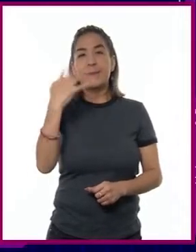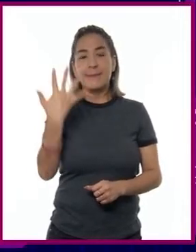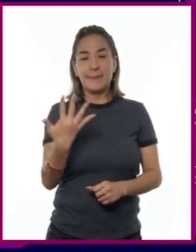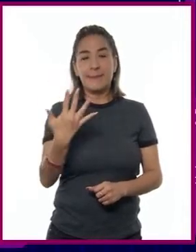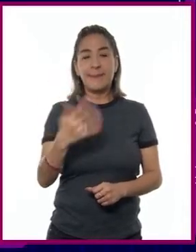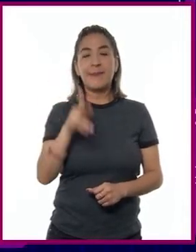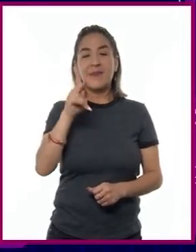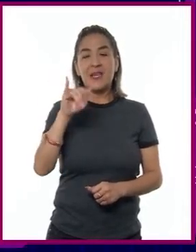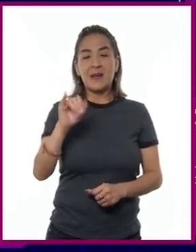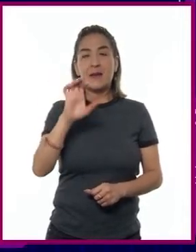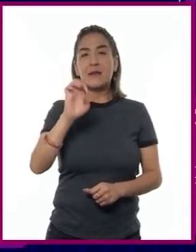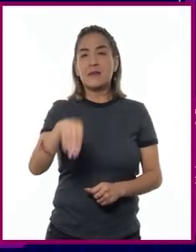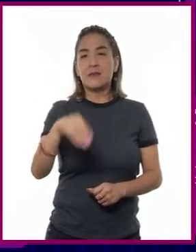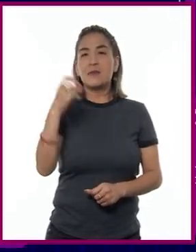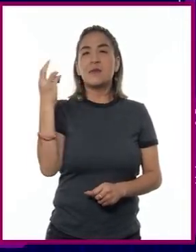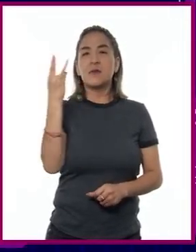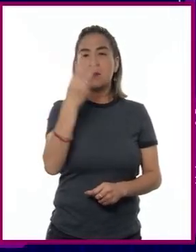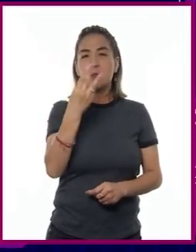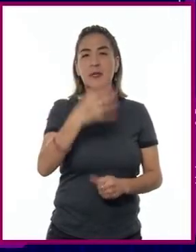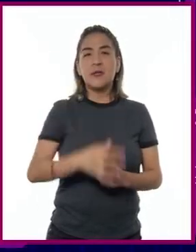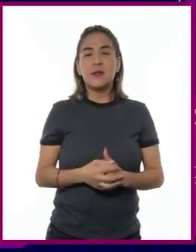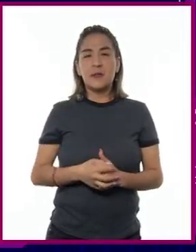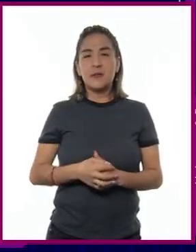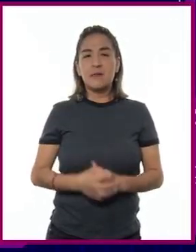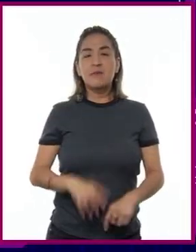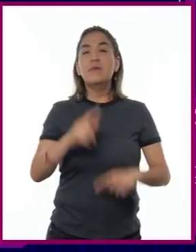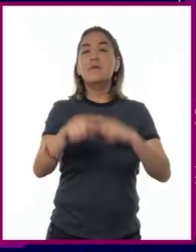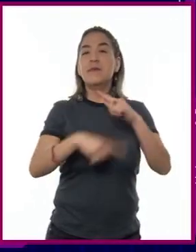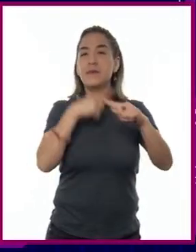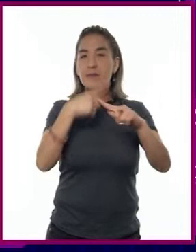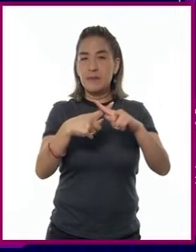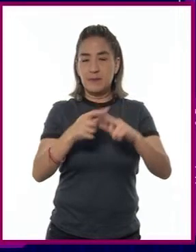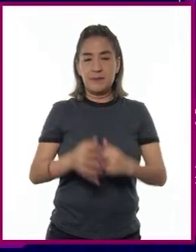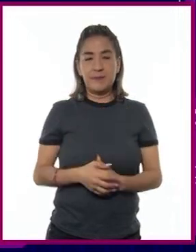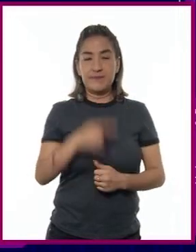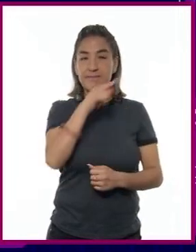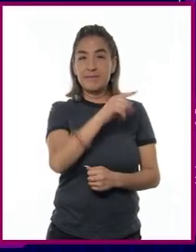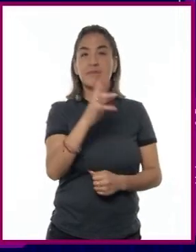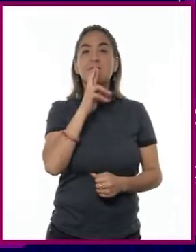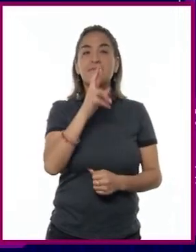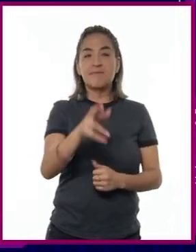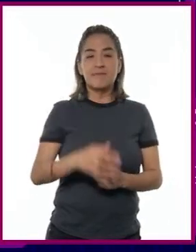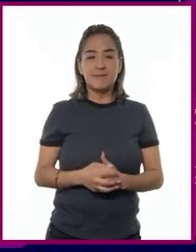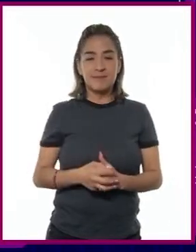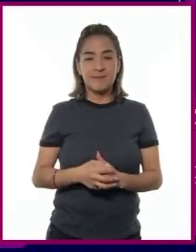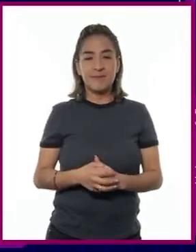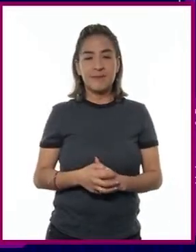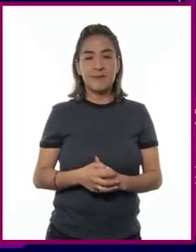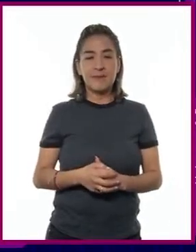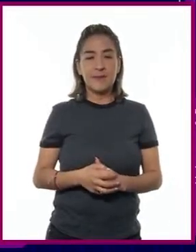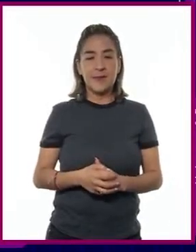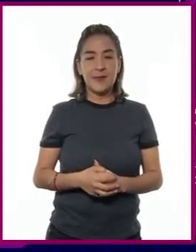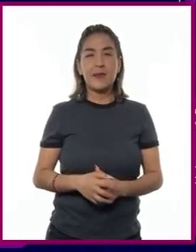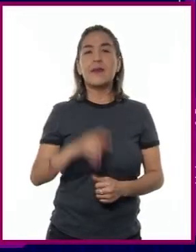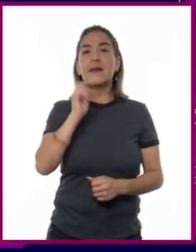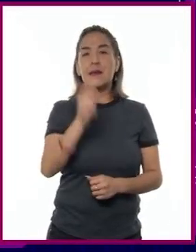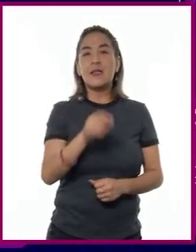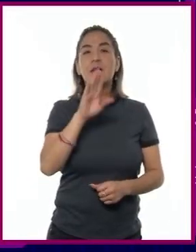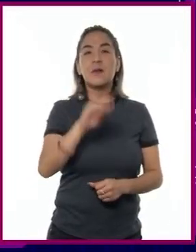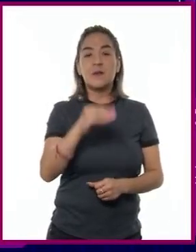93.75 centímetros cúbicos. Al multiplicar ese resultado por pi se obtiene